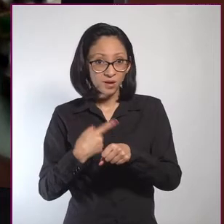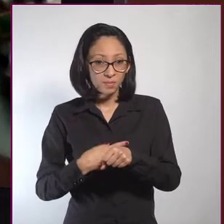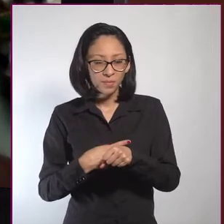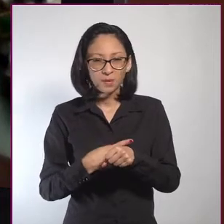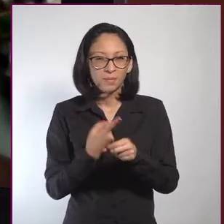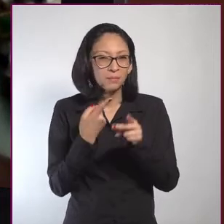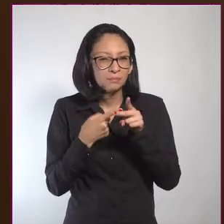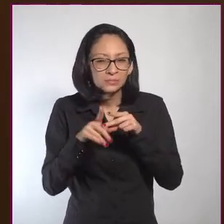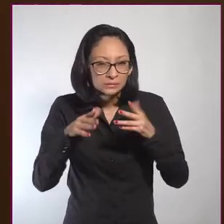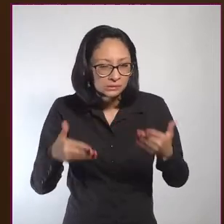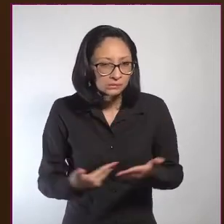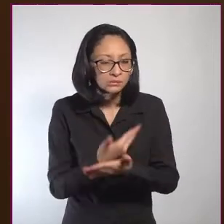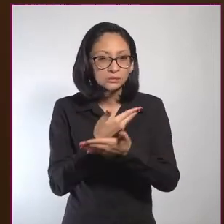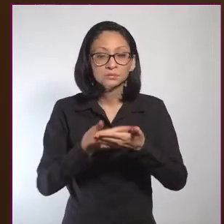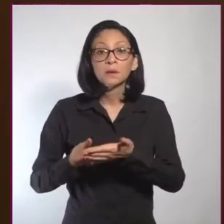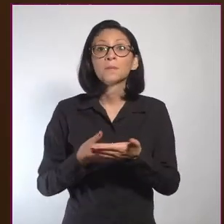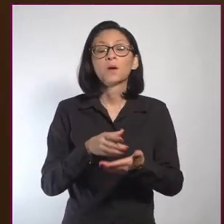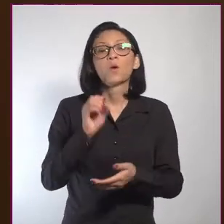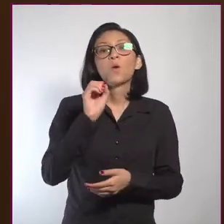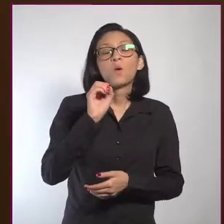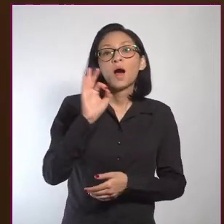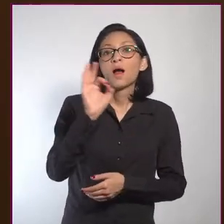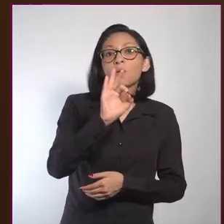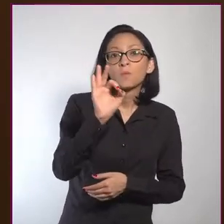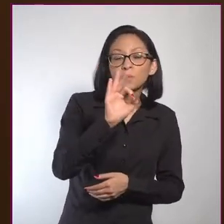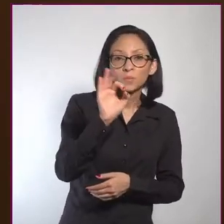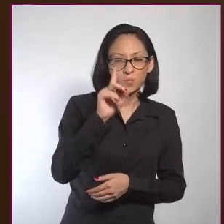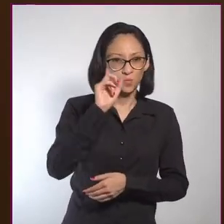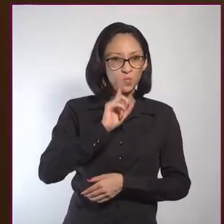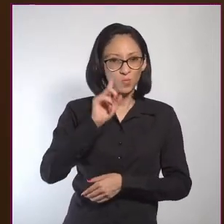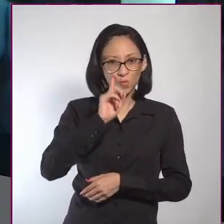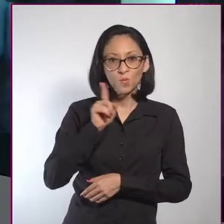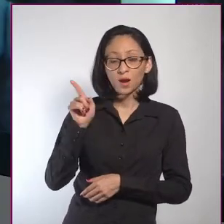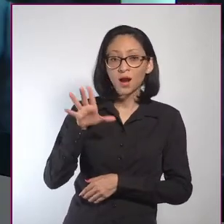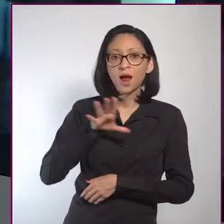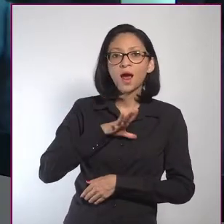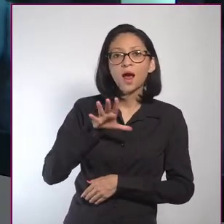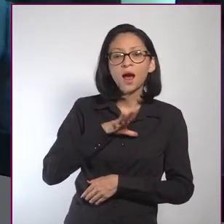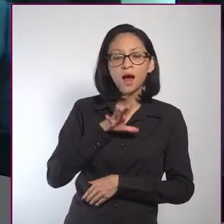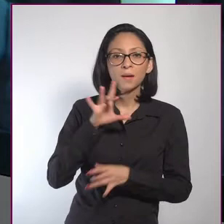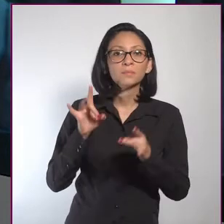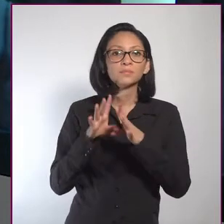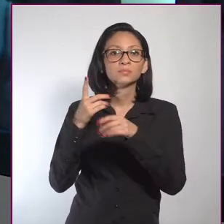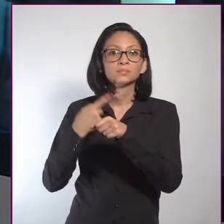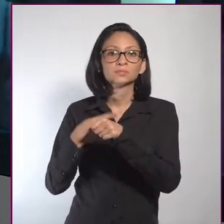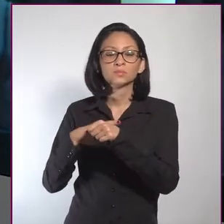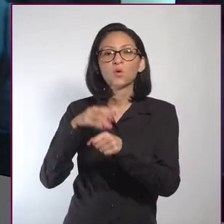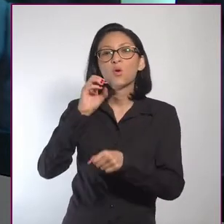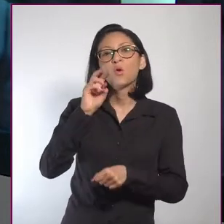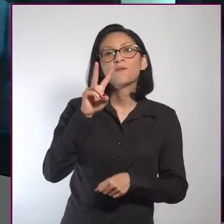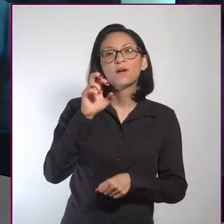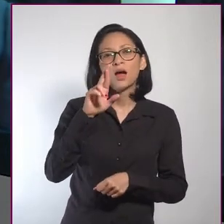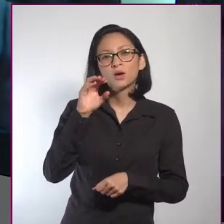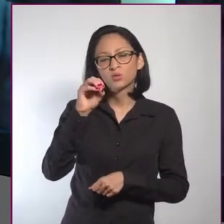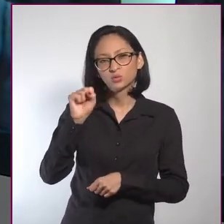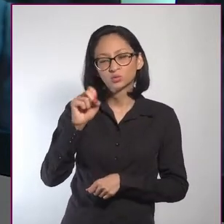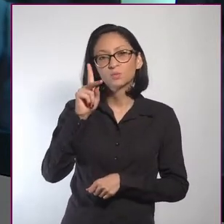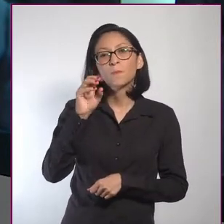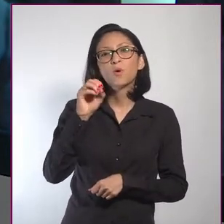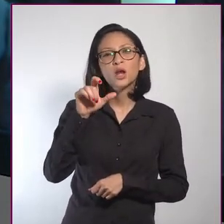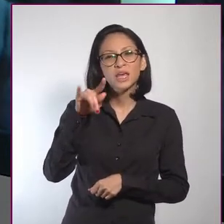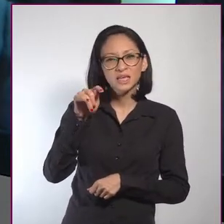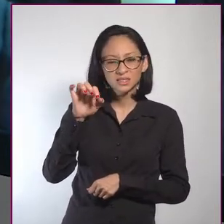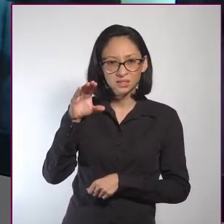primeros años de vida, o que en el caso de las mujeres tienen un padecimiento que se llama ovarios poliquísticos, que se manifiesta